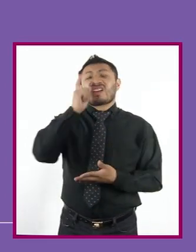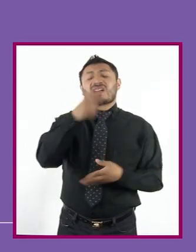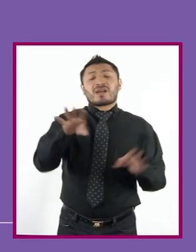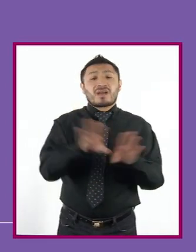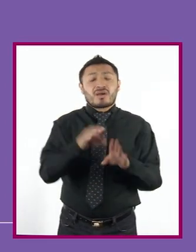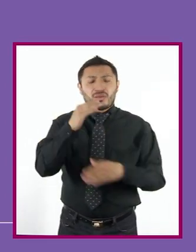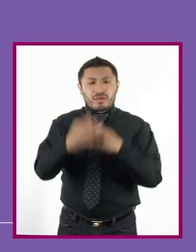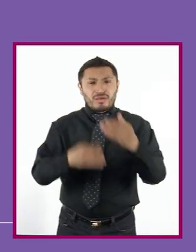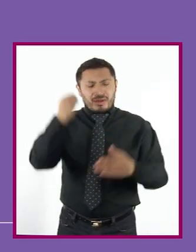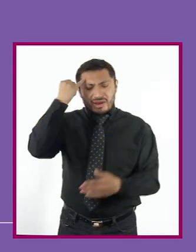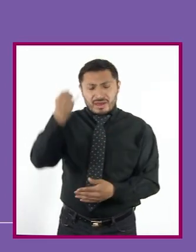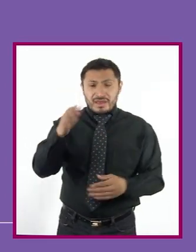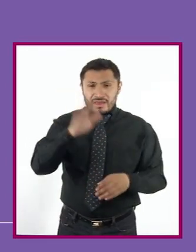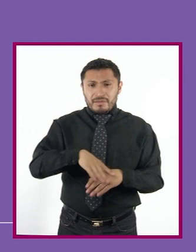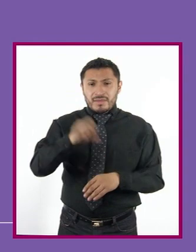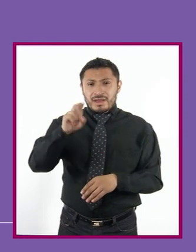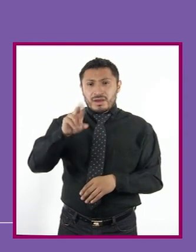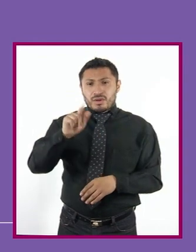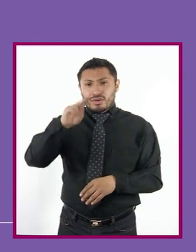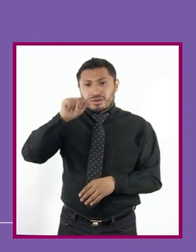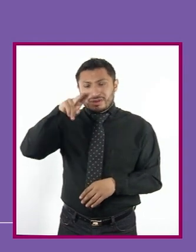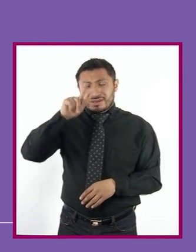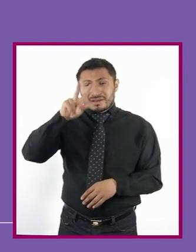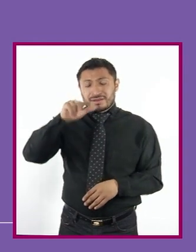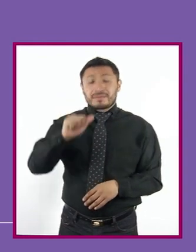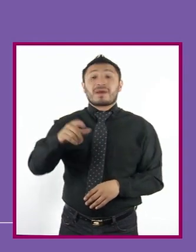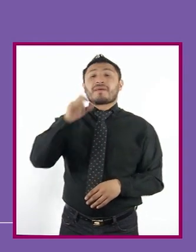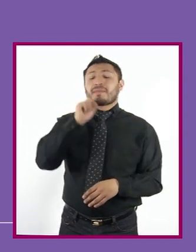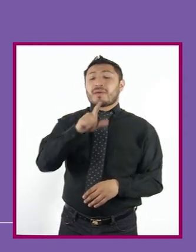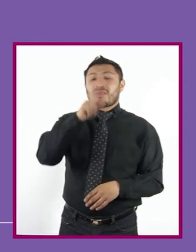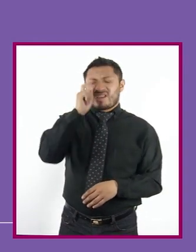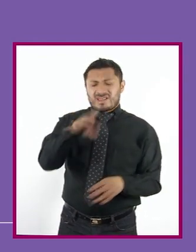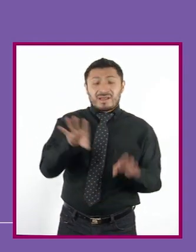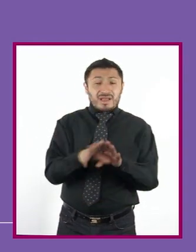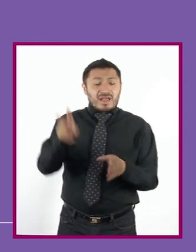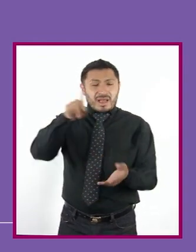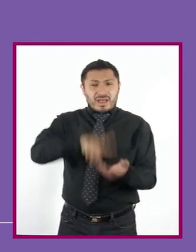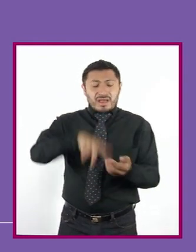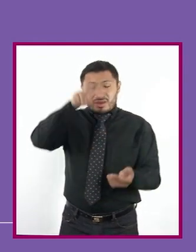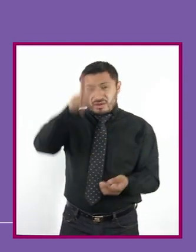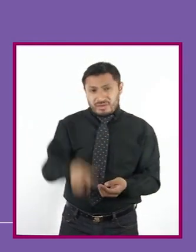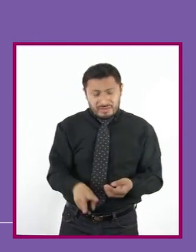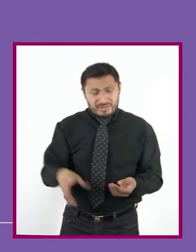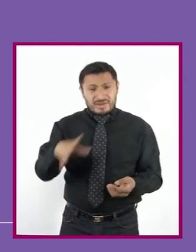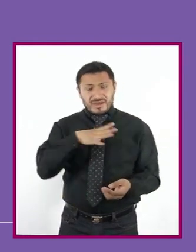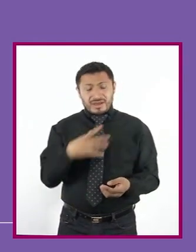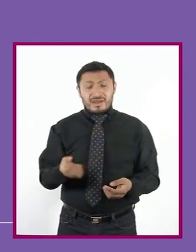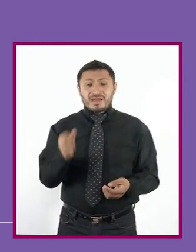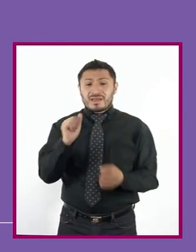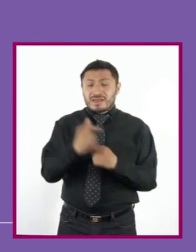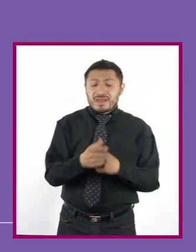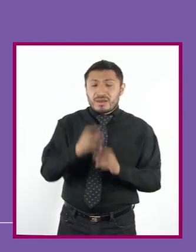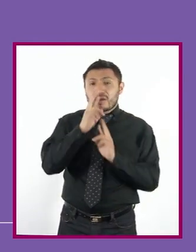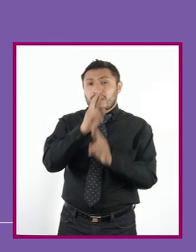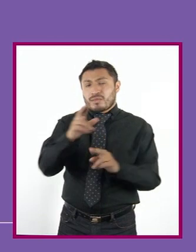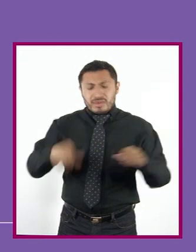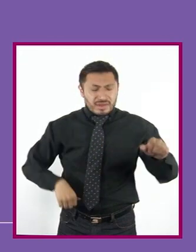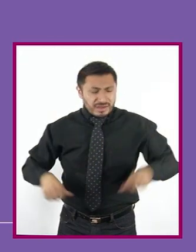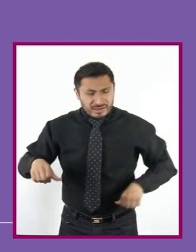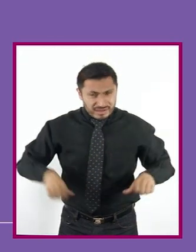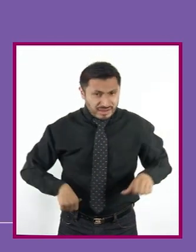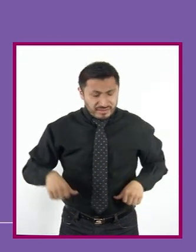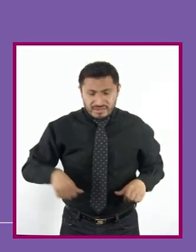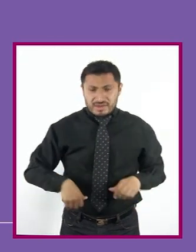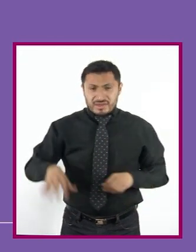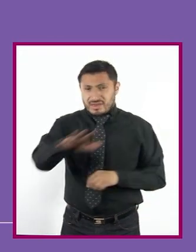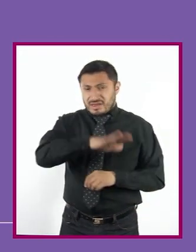más sustantiva del mismo, es decir, donde veamos si realmente tiene un contenido que responda a unas necesidades de la población